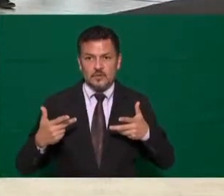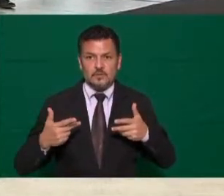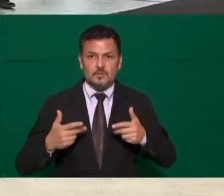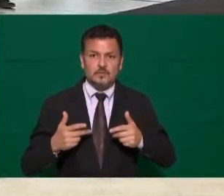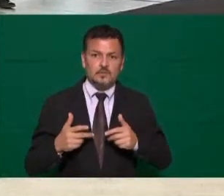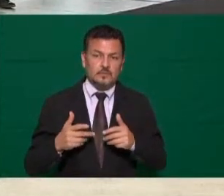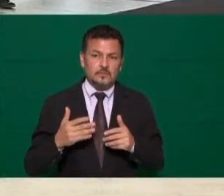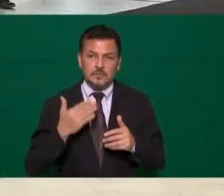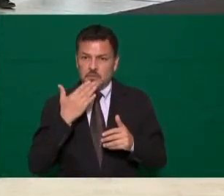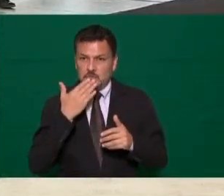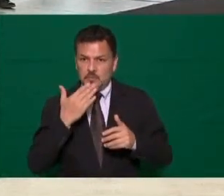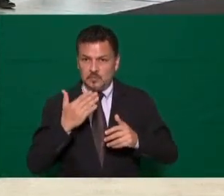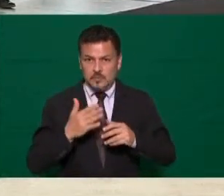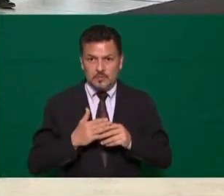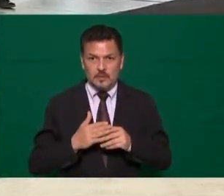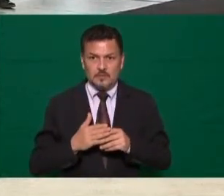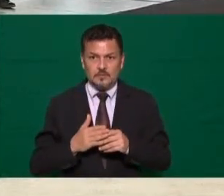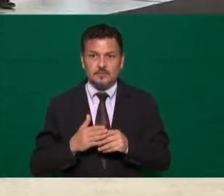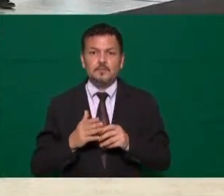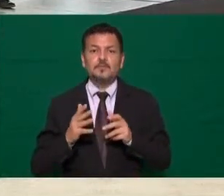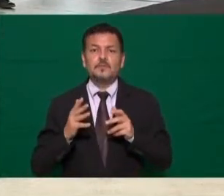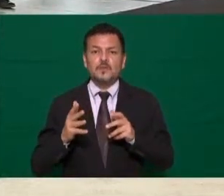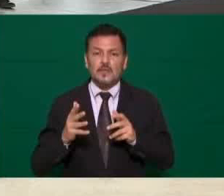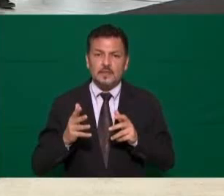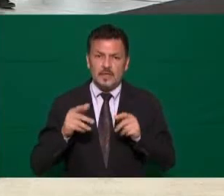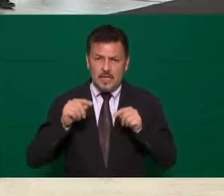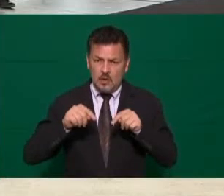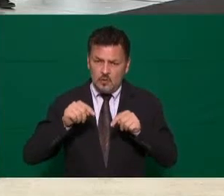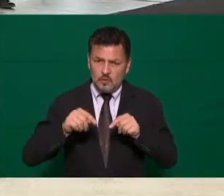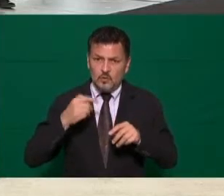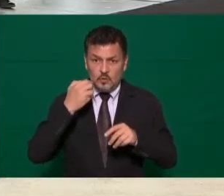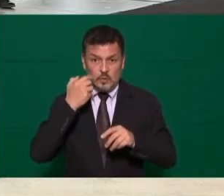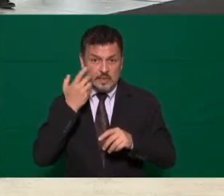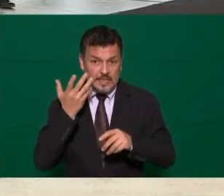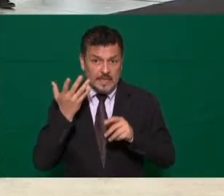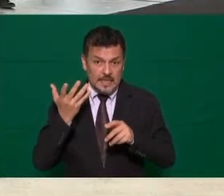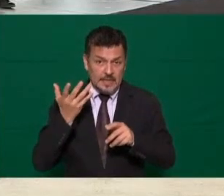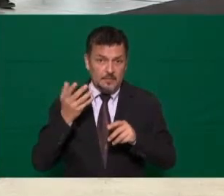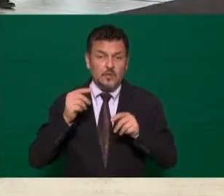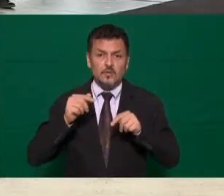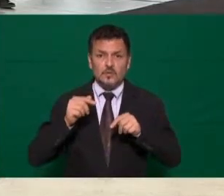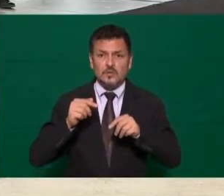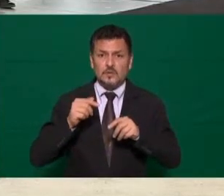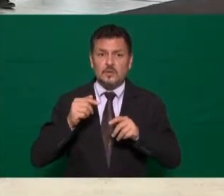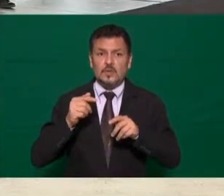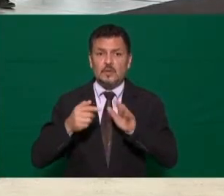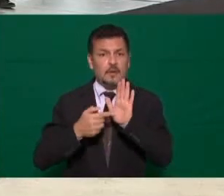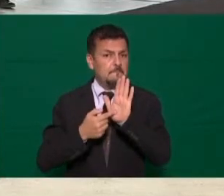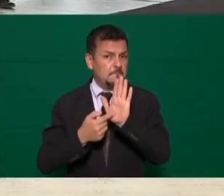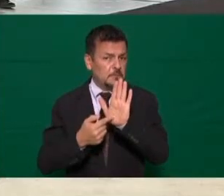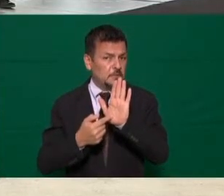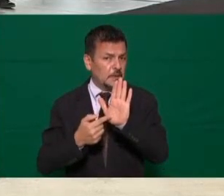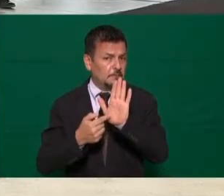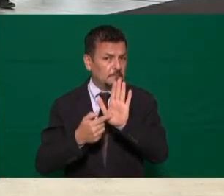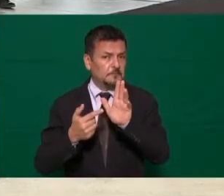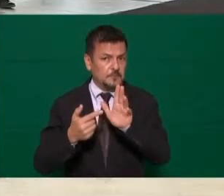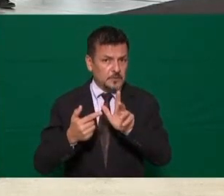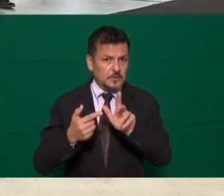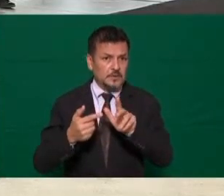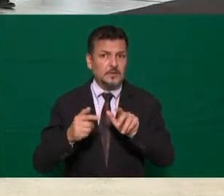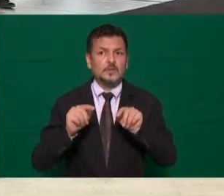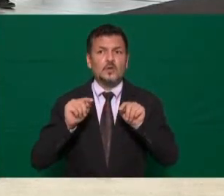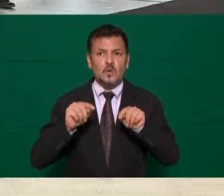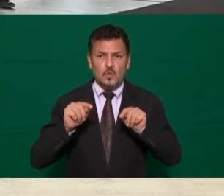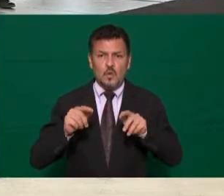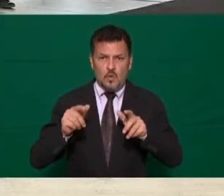esto es lo que se está aplicando